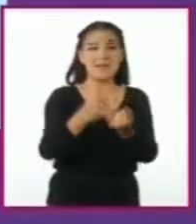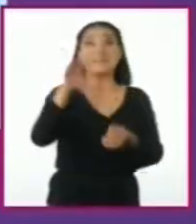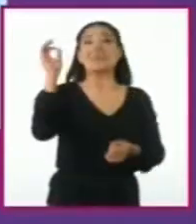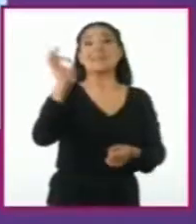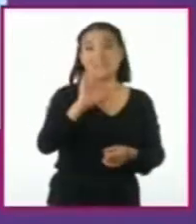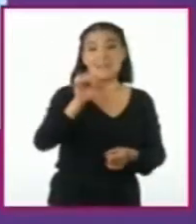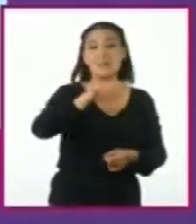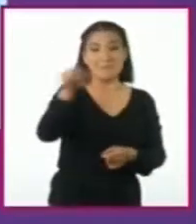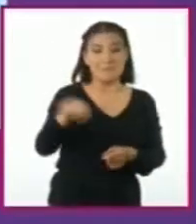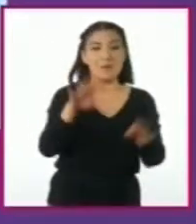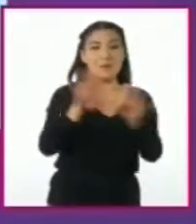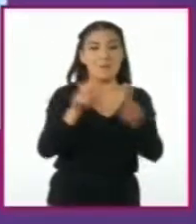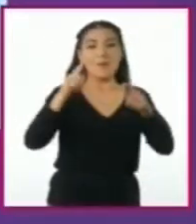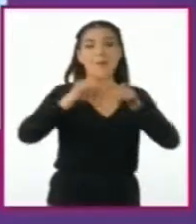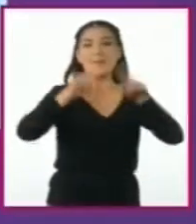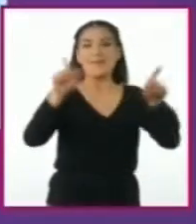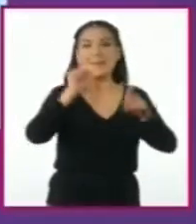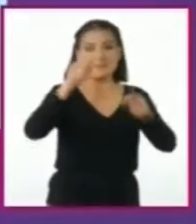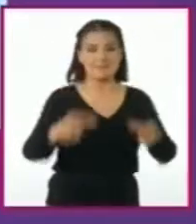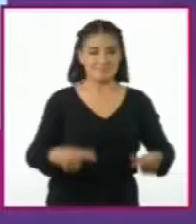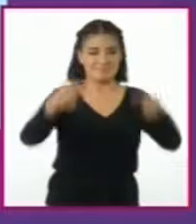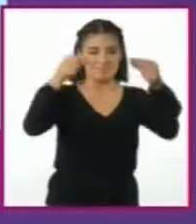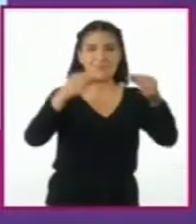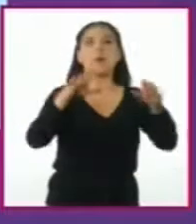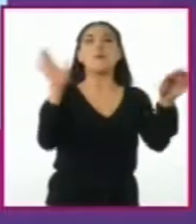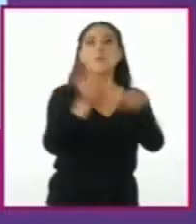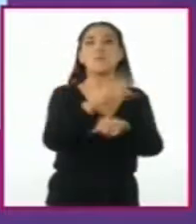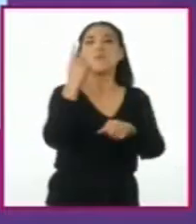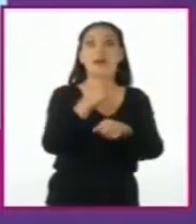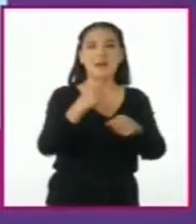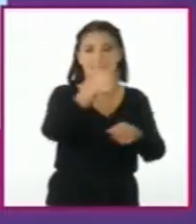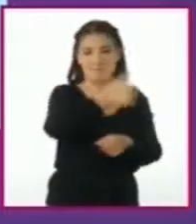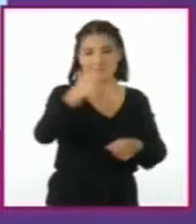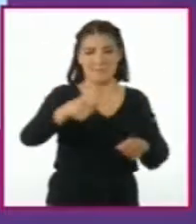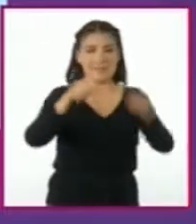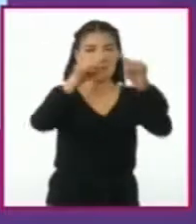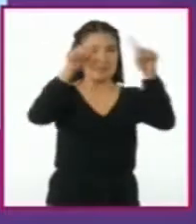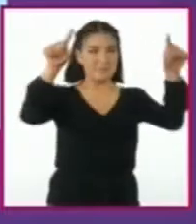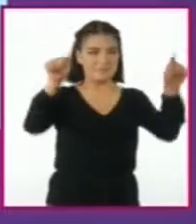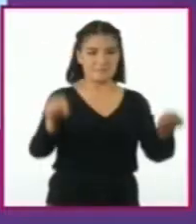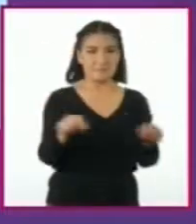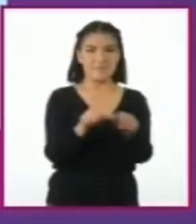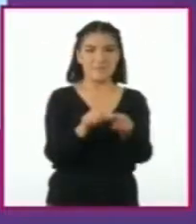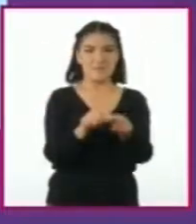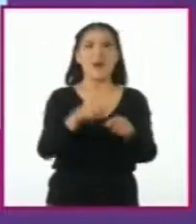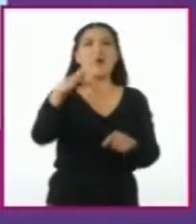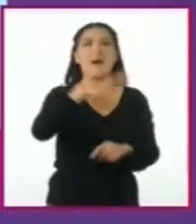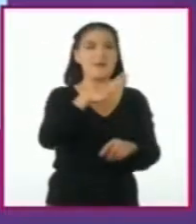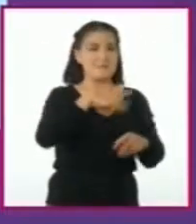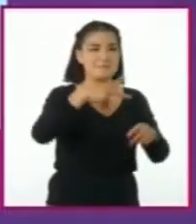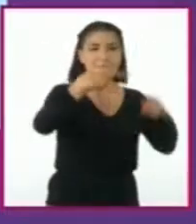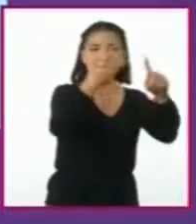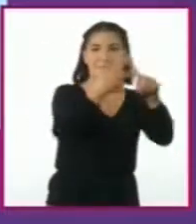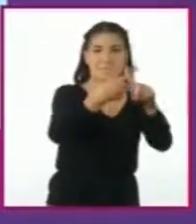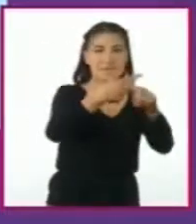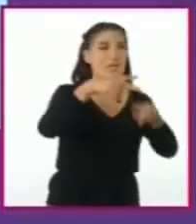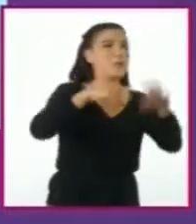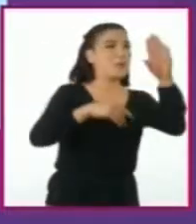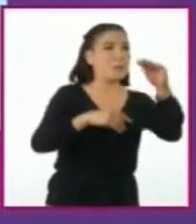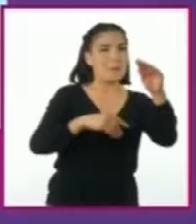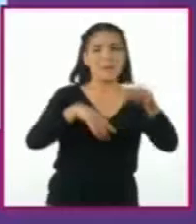la diferencia de tamaño, porque ambas pantallas son rectángulos que tienen ángulos iguales y